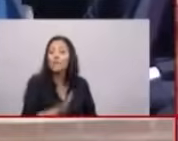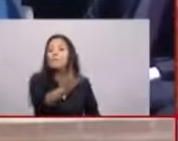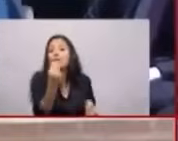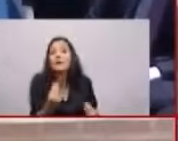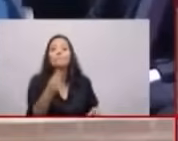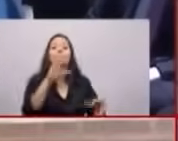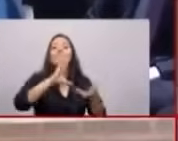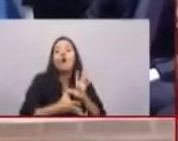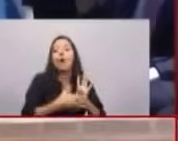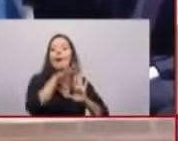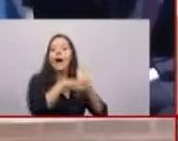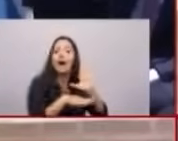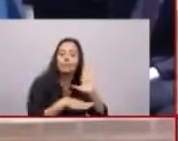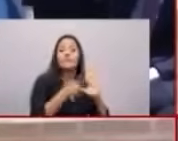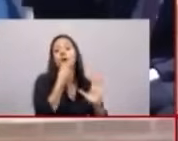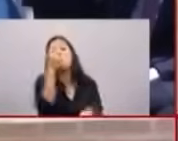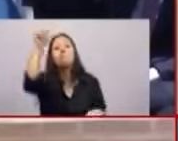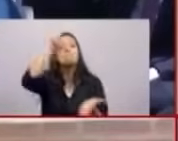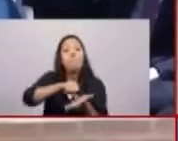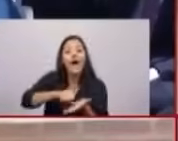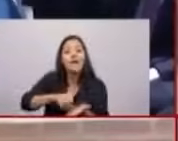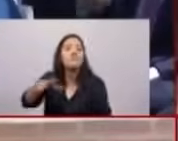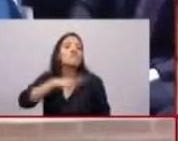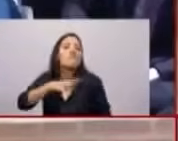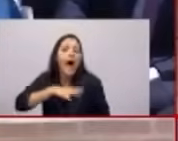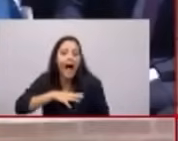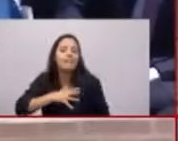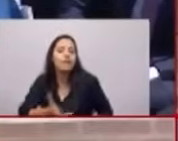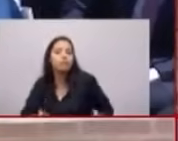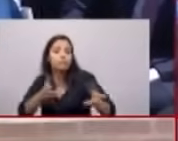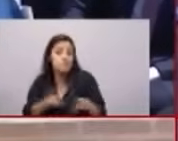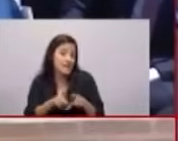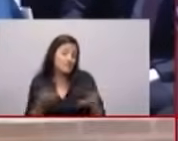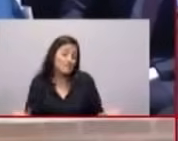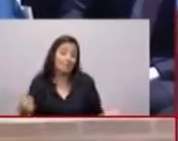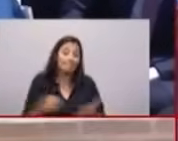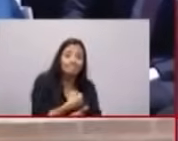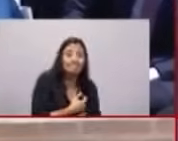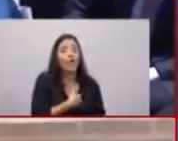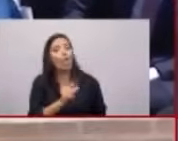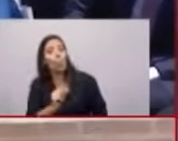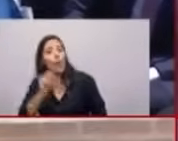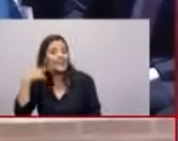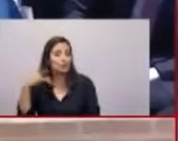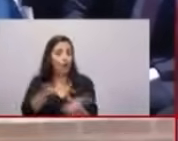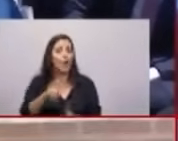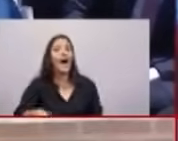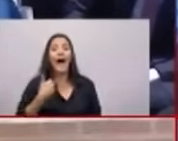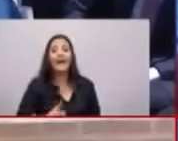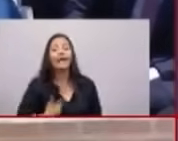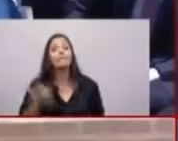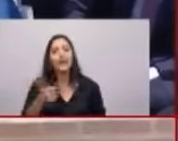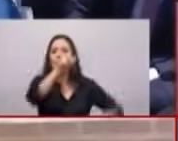del ordenamiento de las cuentas. Una tiene que ver que tenemos el 50% de los trabajadores no registrados en la Argentina, por lo tanto no hacen